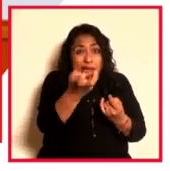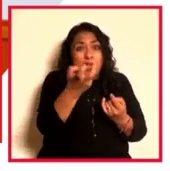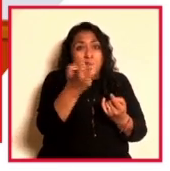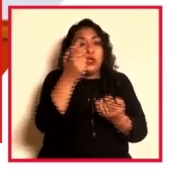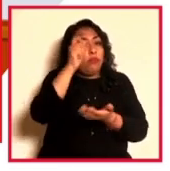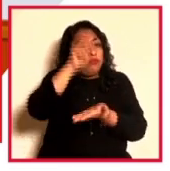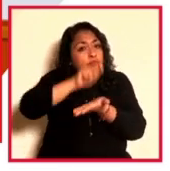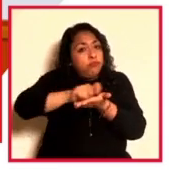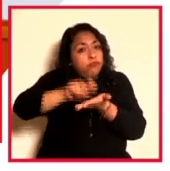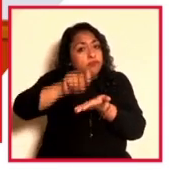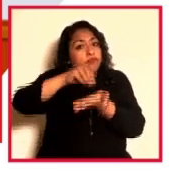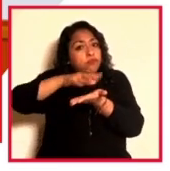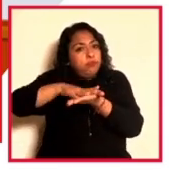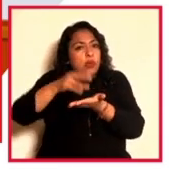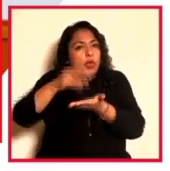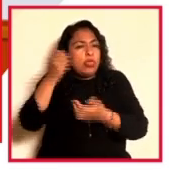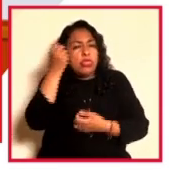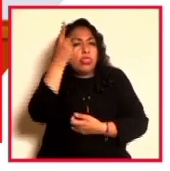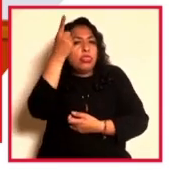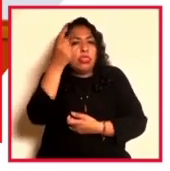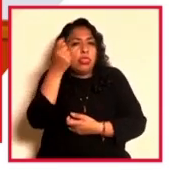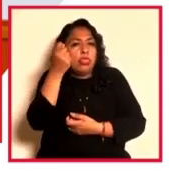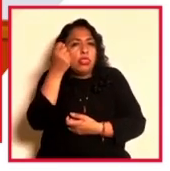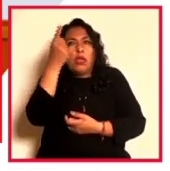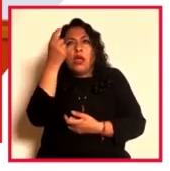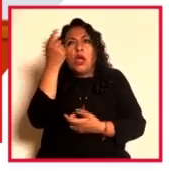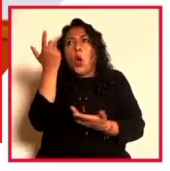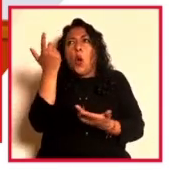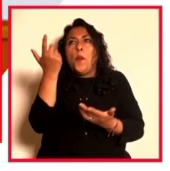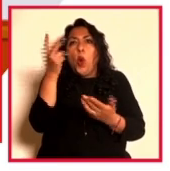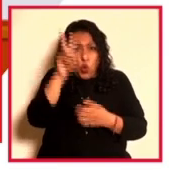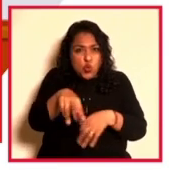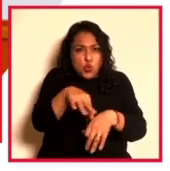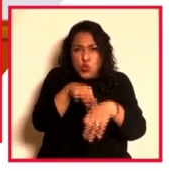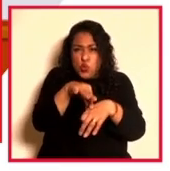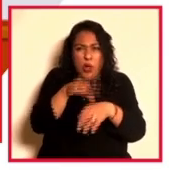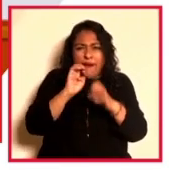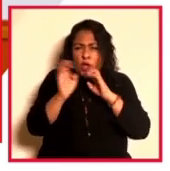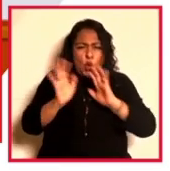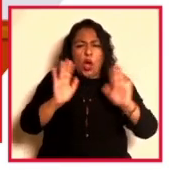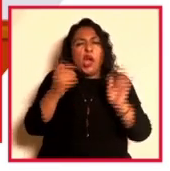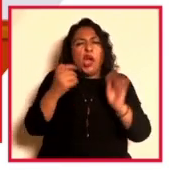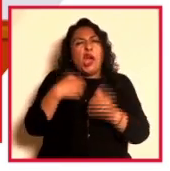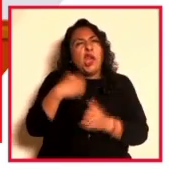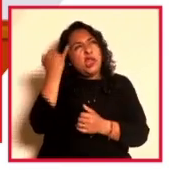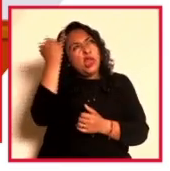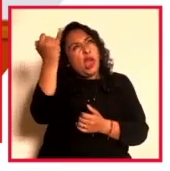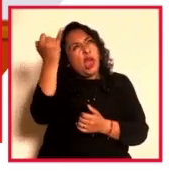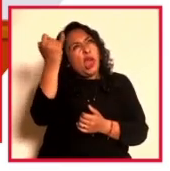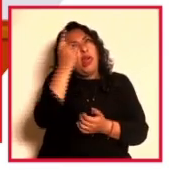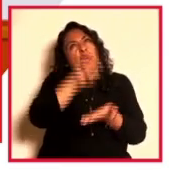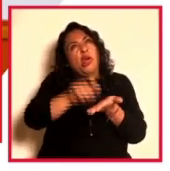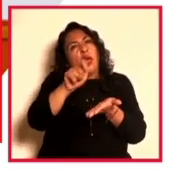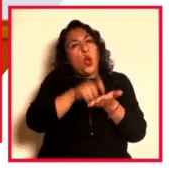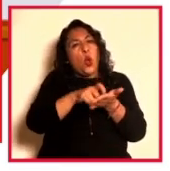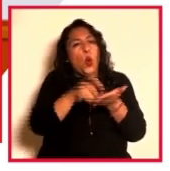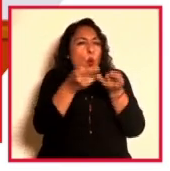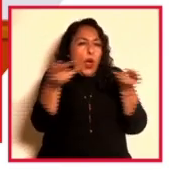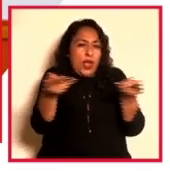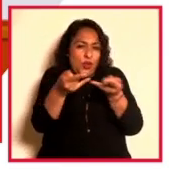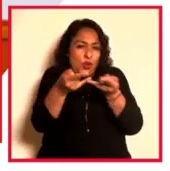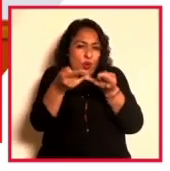eran invenciones no eran no eran realmente entrevistas eran cuentos que yo ponía en forma de